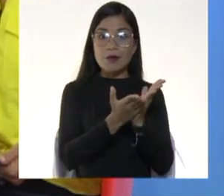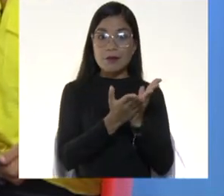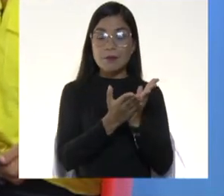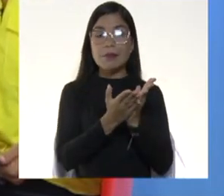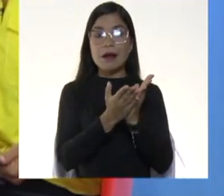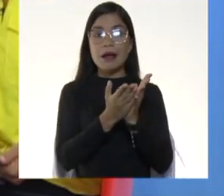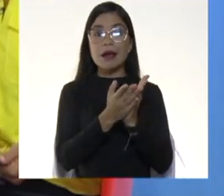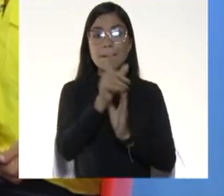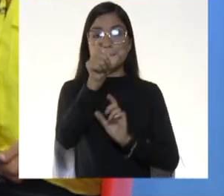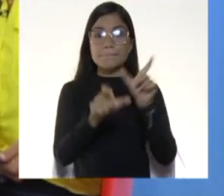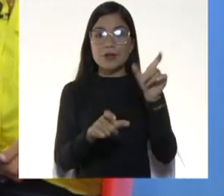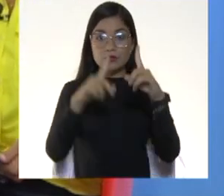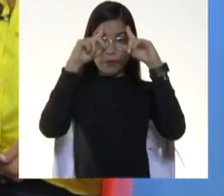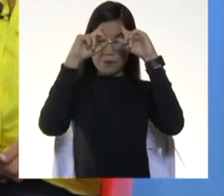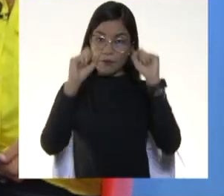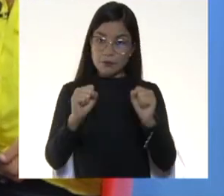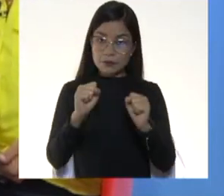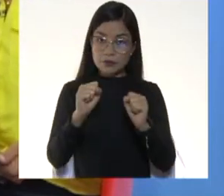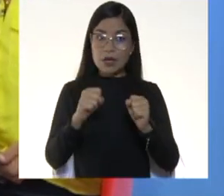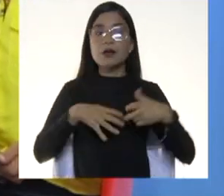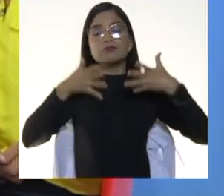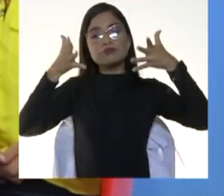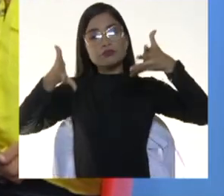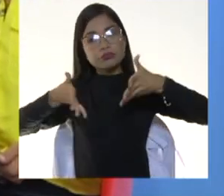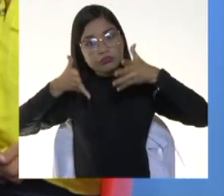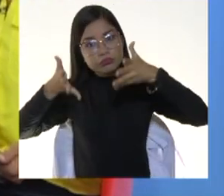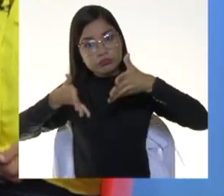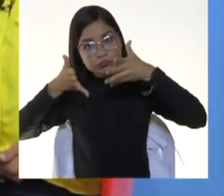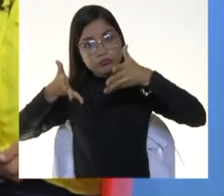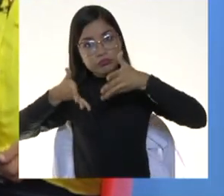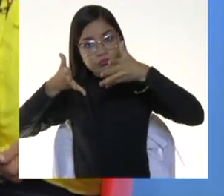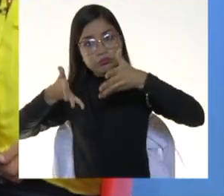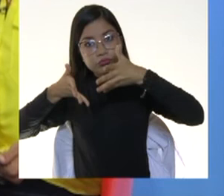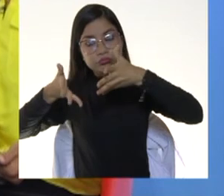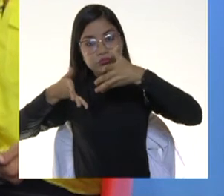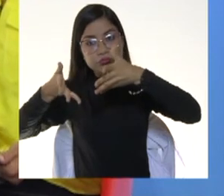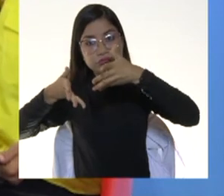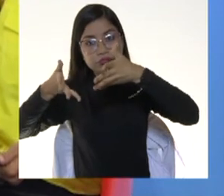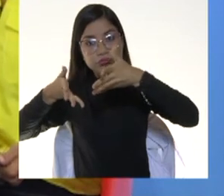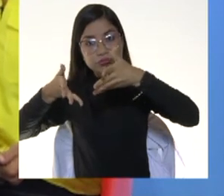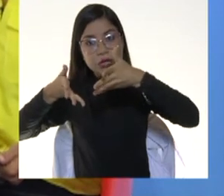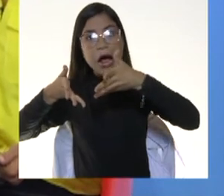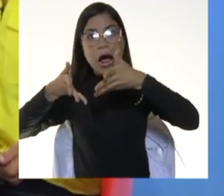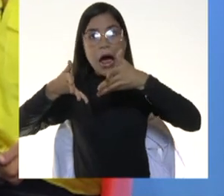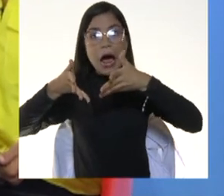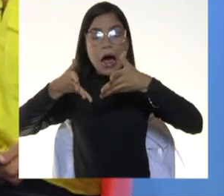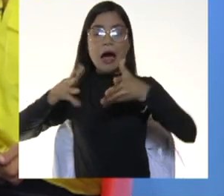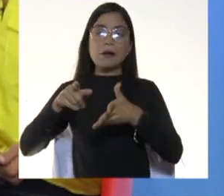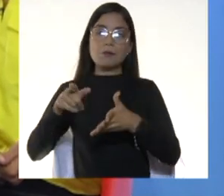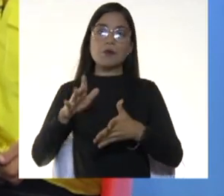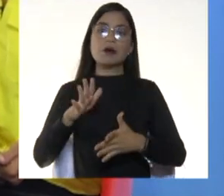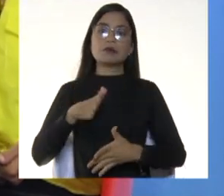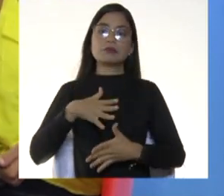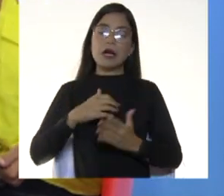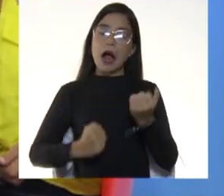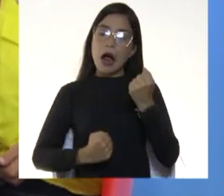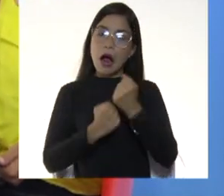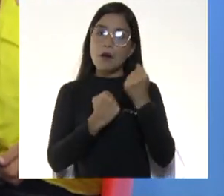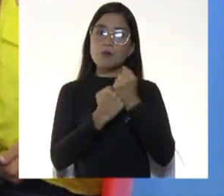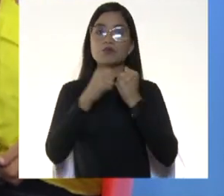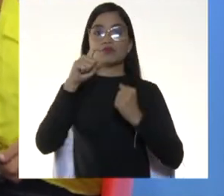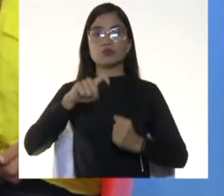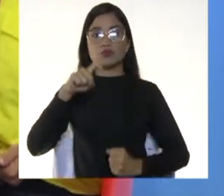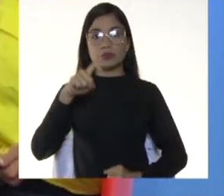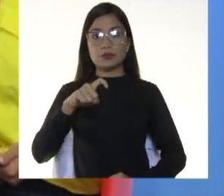equipo interdisciplinario, podrá darte las mejores orientaciones para que puedas asistir y recibir el apoyo necesario. Recuerda